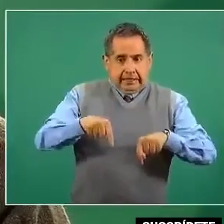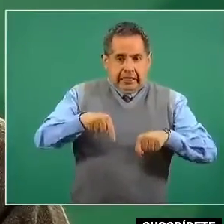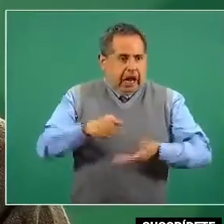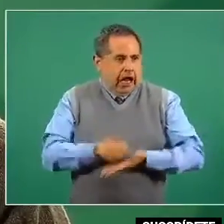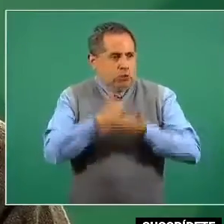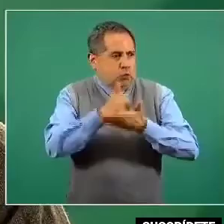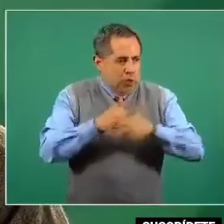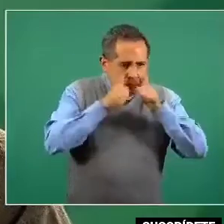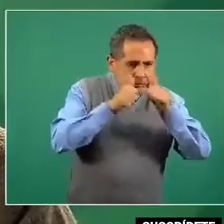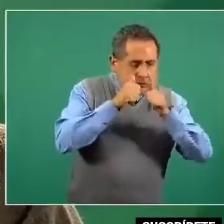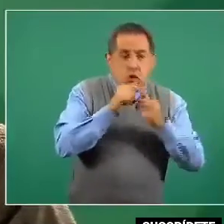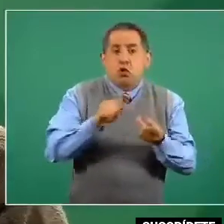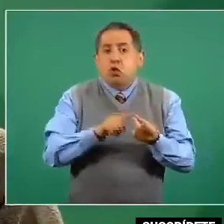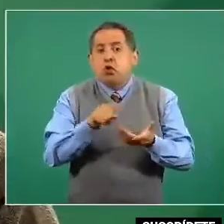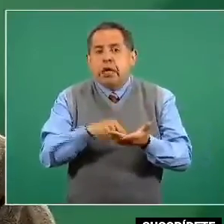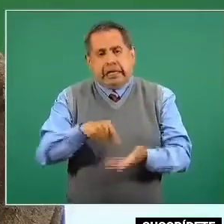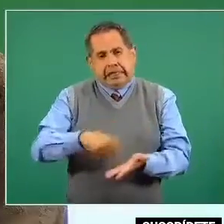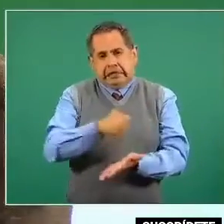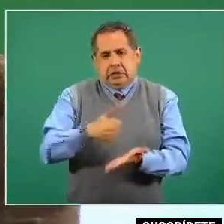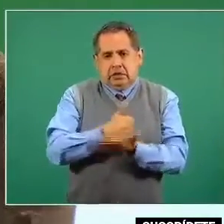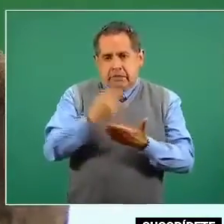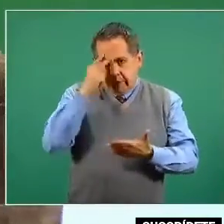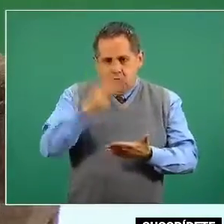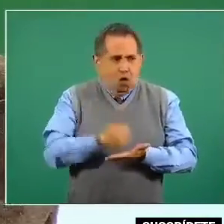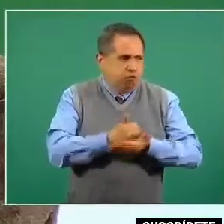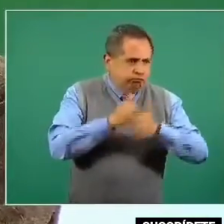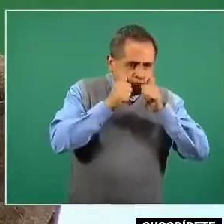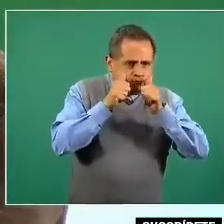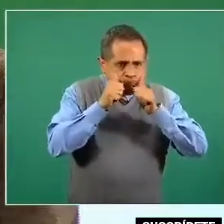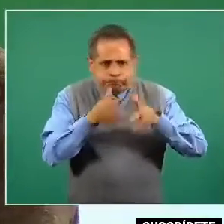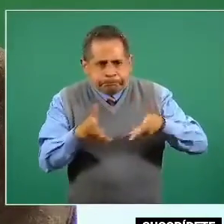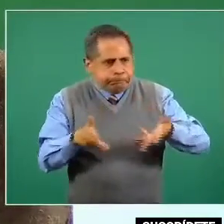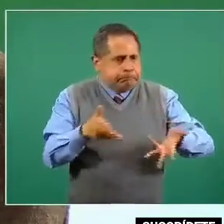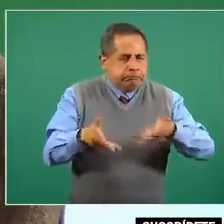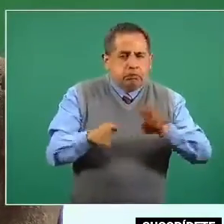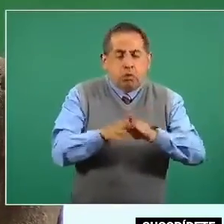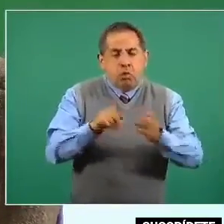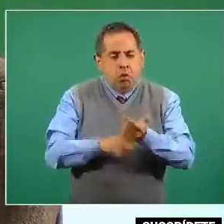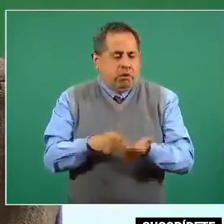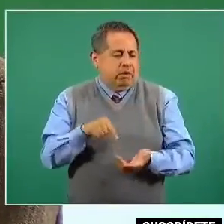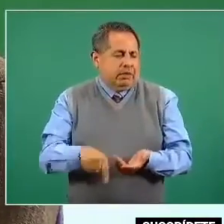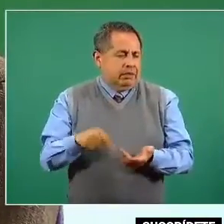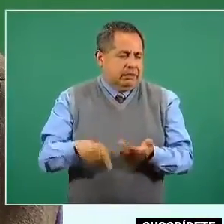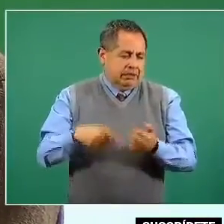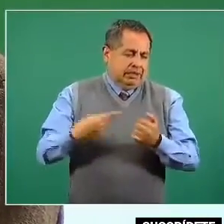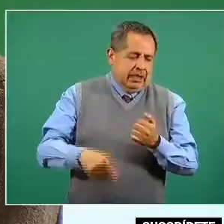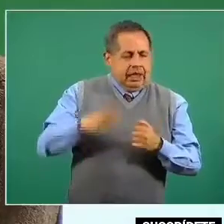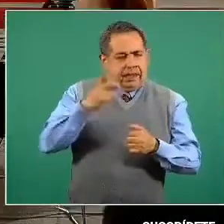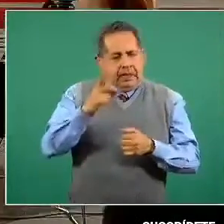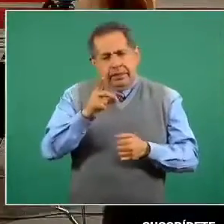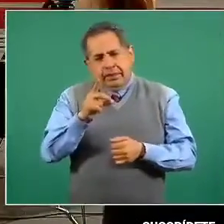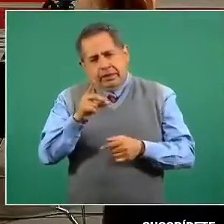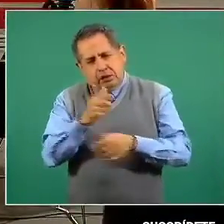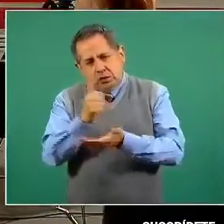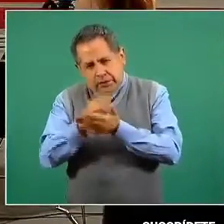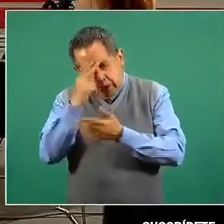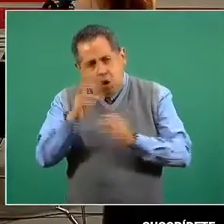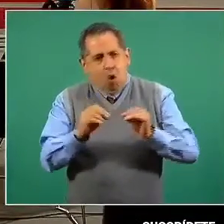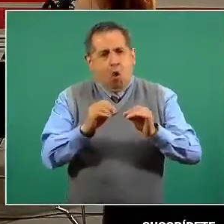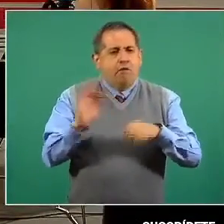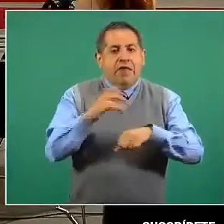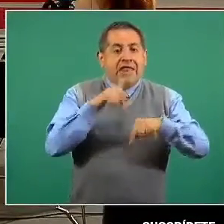que están en la Ciudad de México, tanto de las instituciones nacionales como de las que son propiedad de la Ciudad de